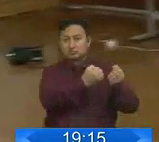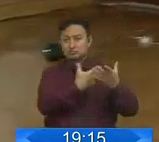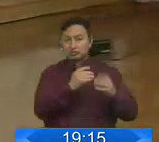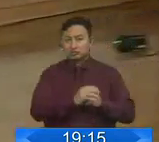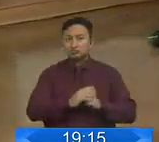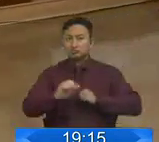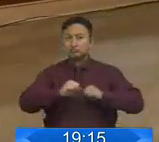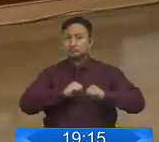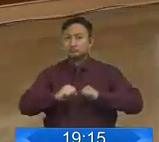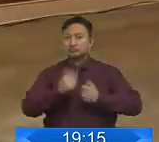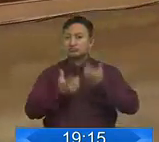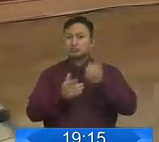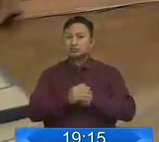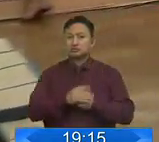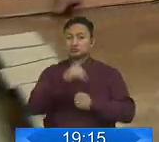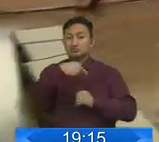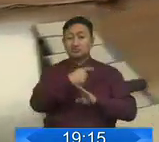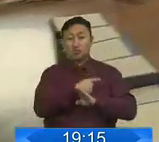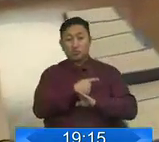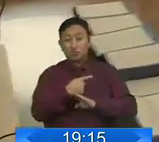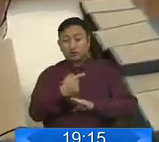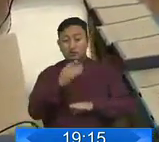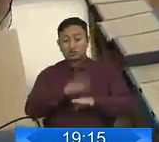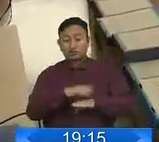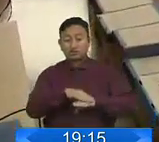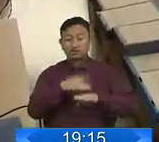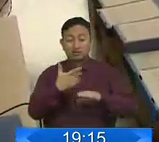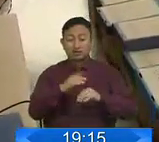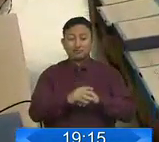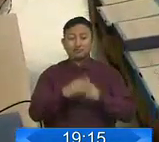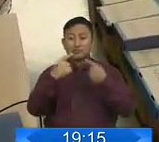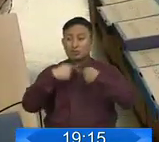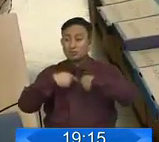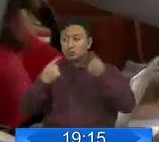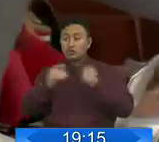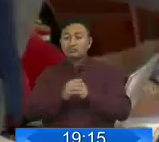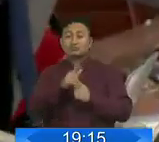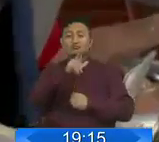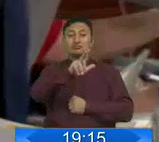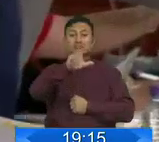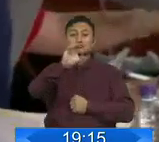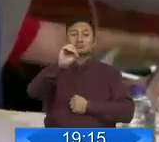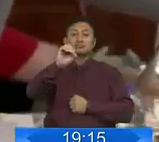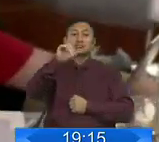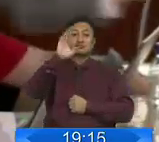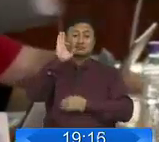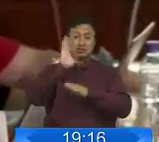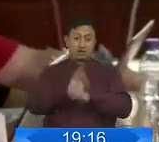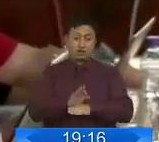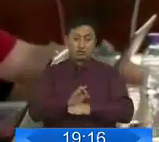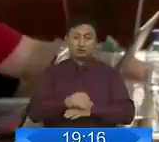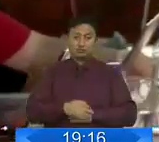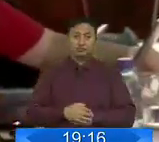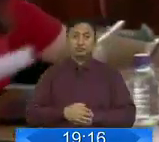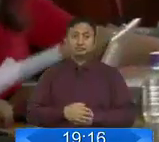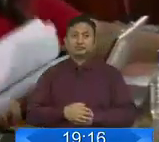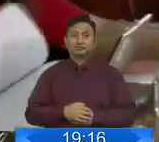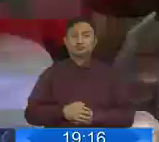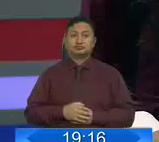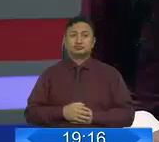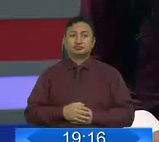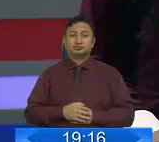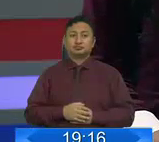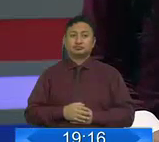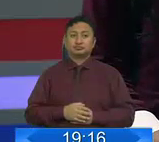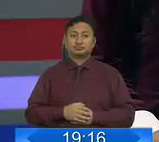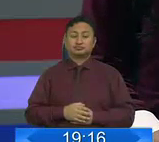que podría tomar toda la semana, ya que han sido convocados más de 30 testigos, informó Héctor Romero.